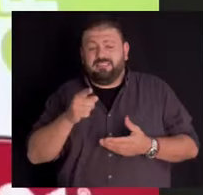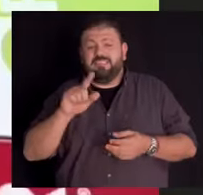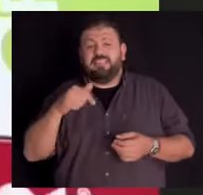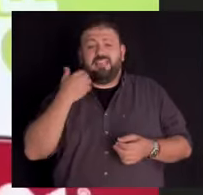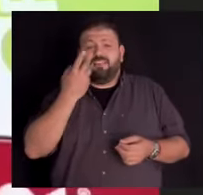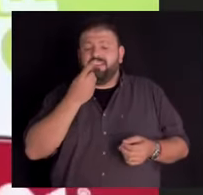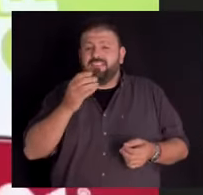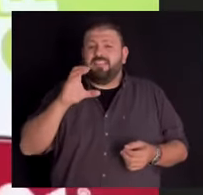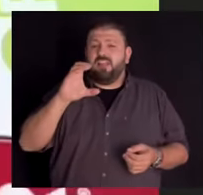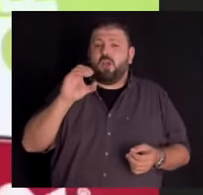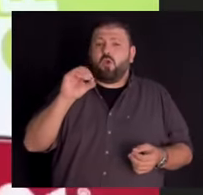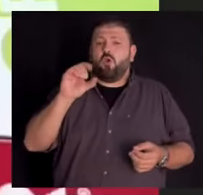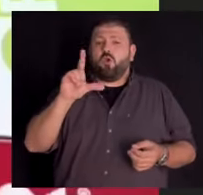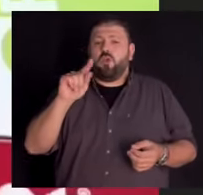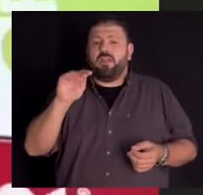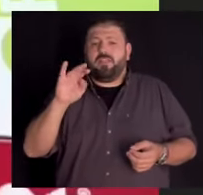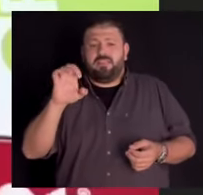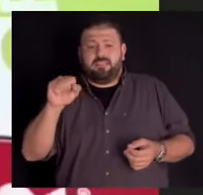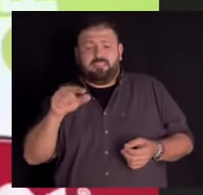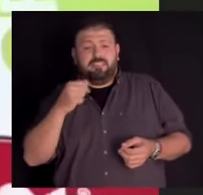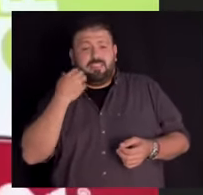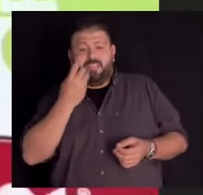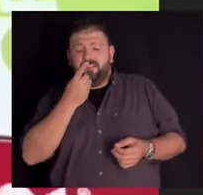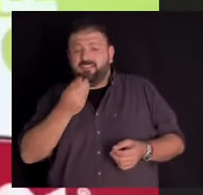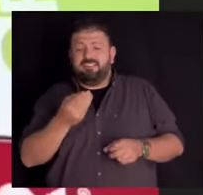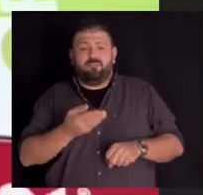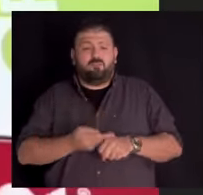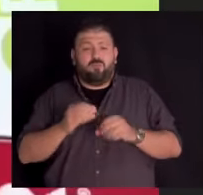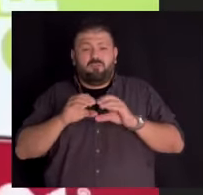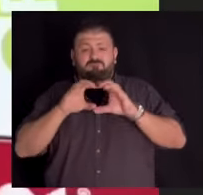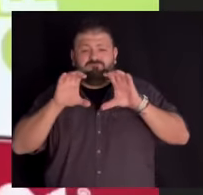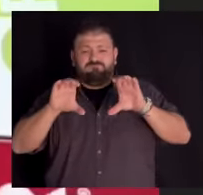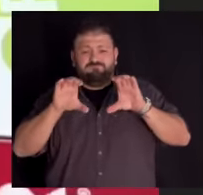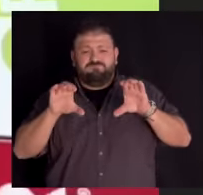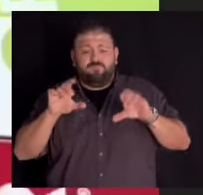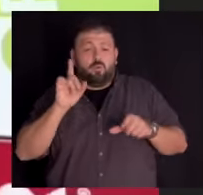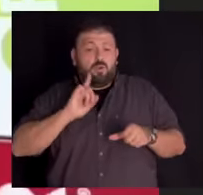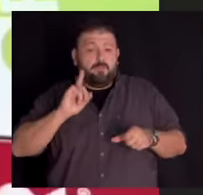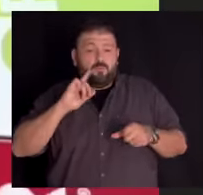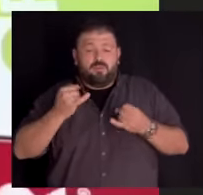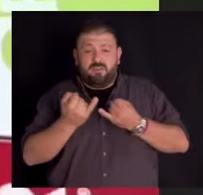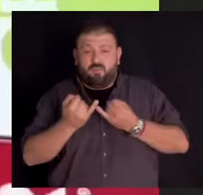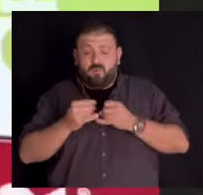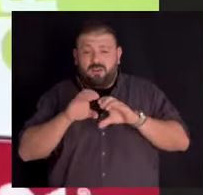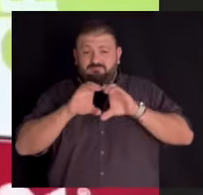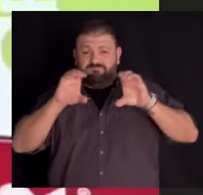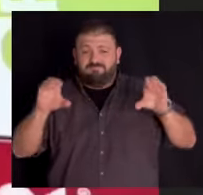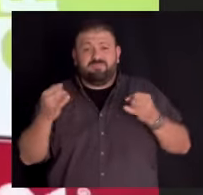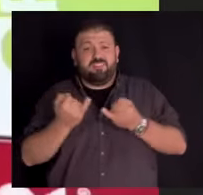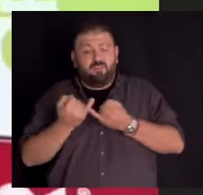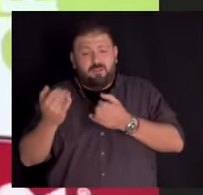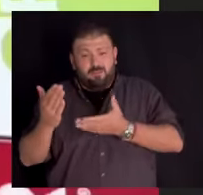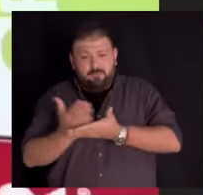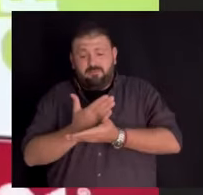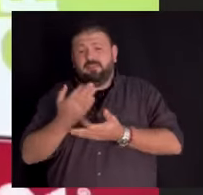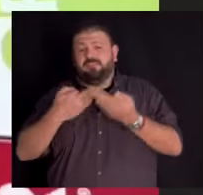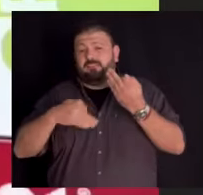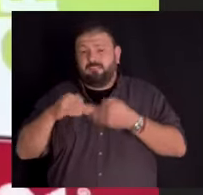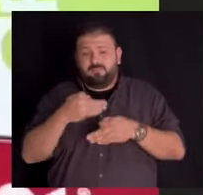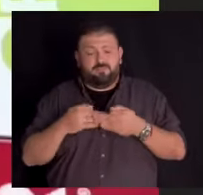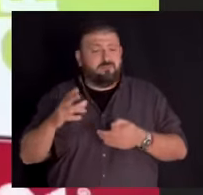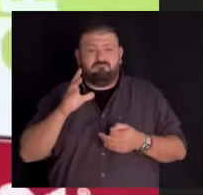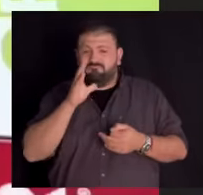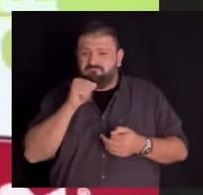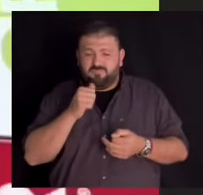decir que tienes el intestino muy inflamado. Y una mujer con el intestino inflamado, aparte de que va a absorber más toxinas, de que no va a